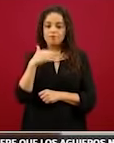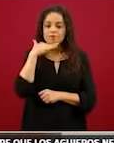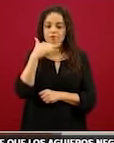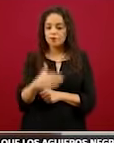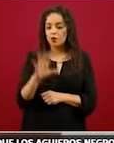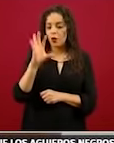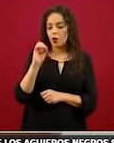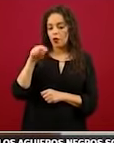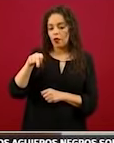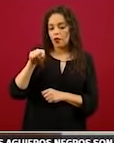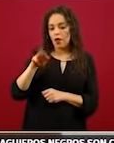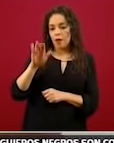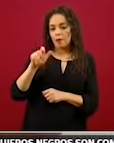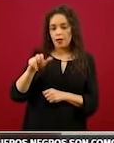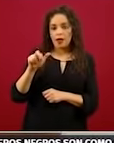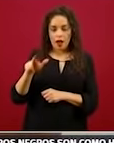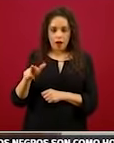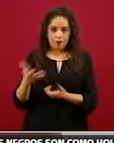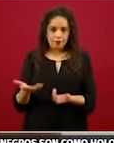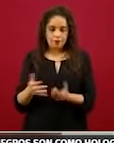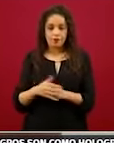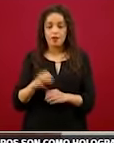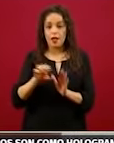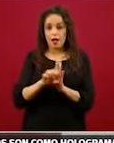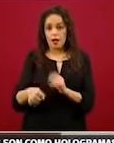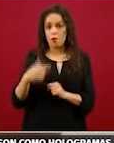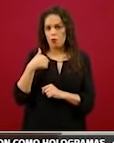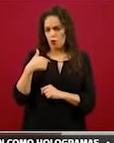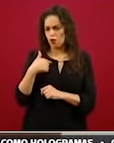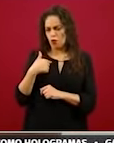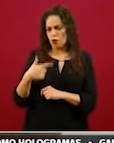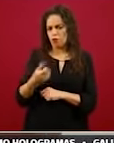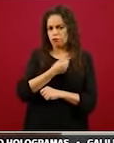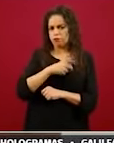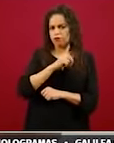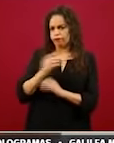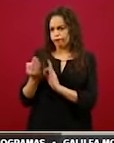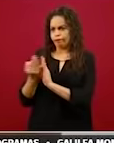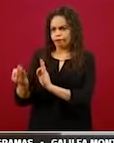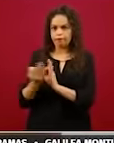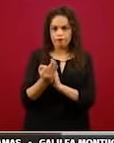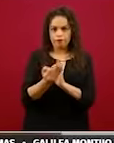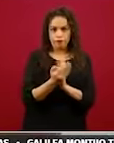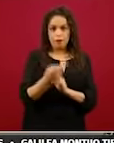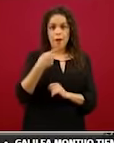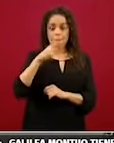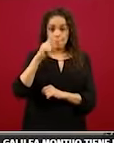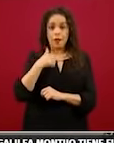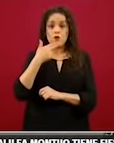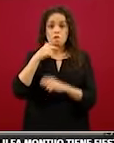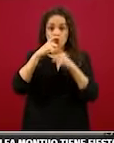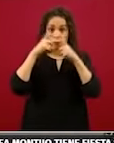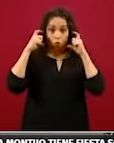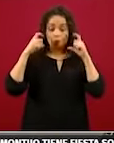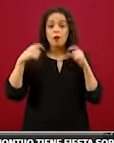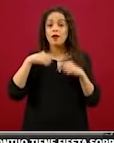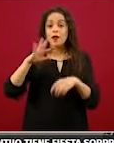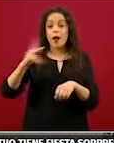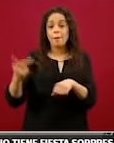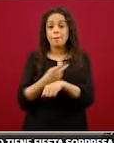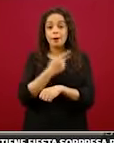por traer este mecanismo, si estoy guardando una sana distancia, puedo tener un mayor riesgo en este punto. El siguiente es